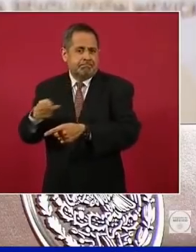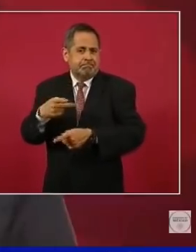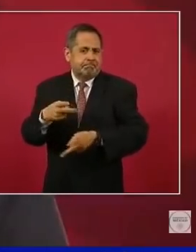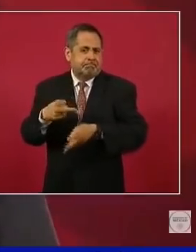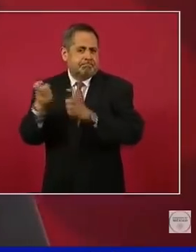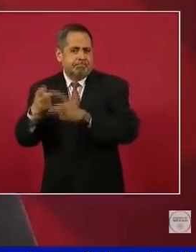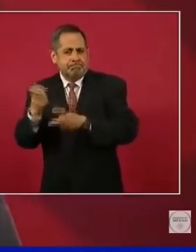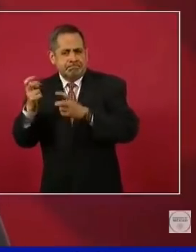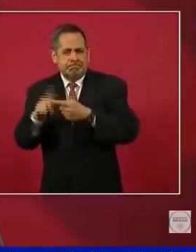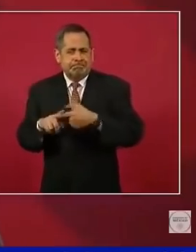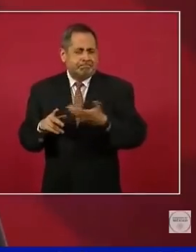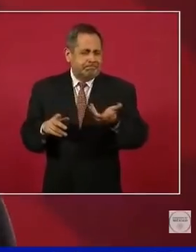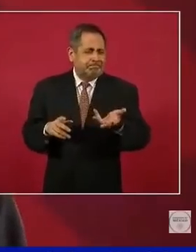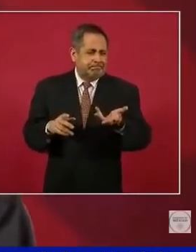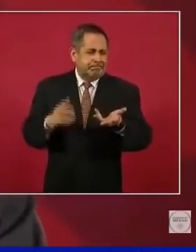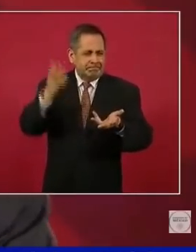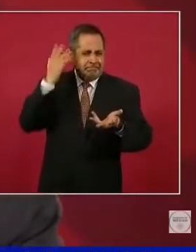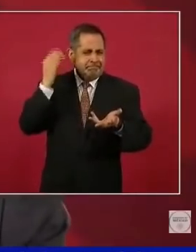el diablo,